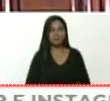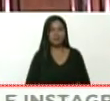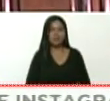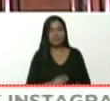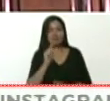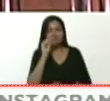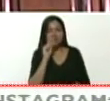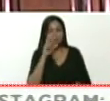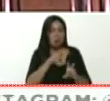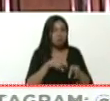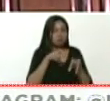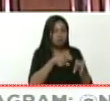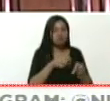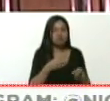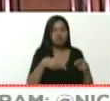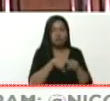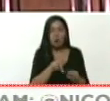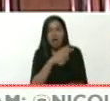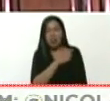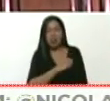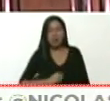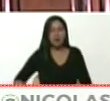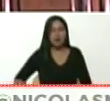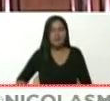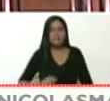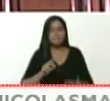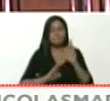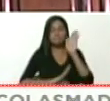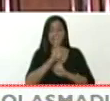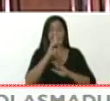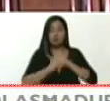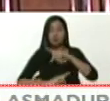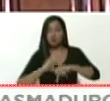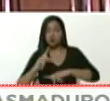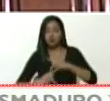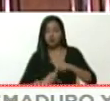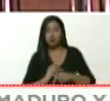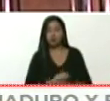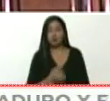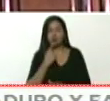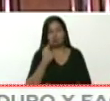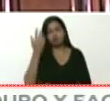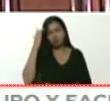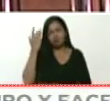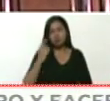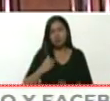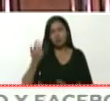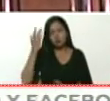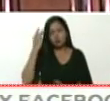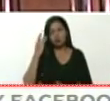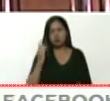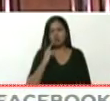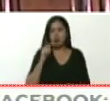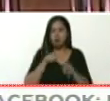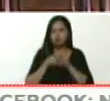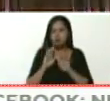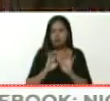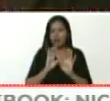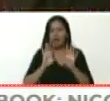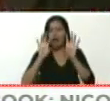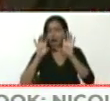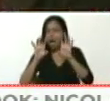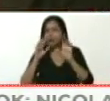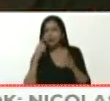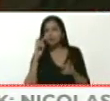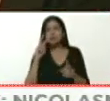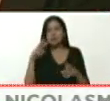Mínima labranza. Y máxima producción. Ah, no, yo sé, yo sé. Me han hecho un chiste, pues. Solo con